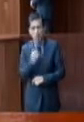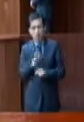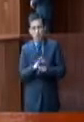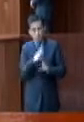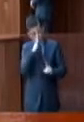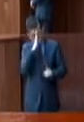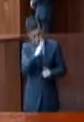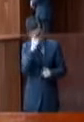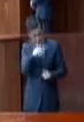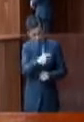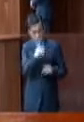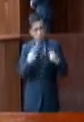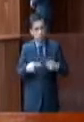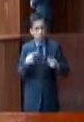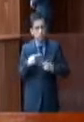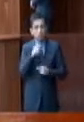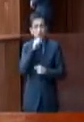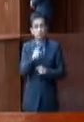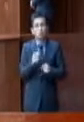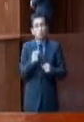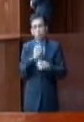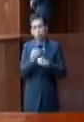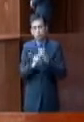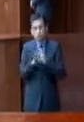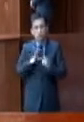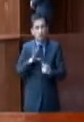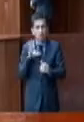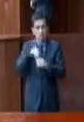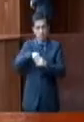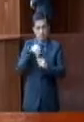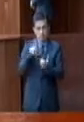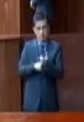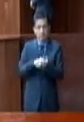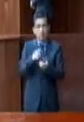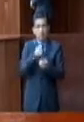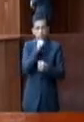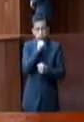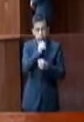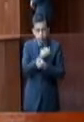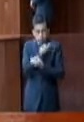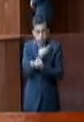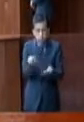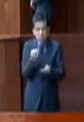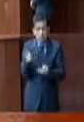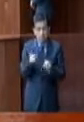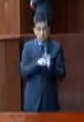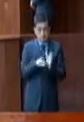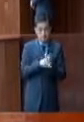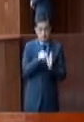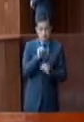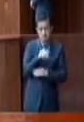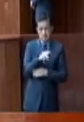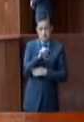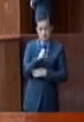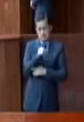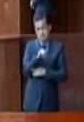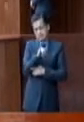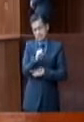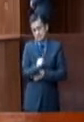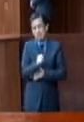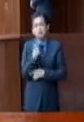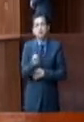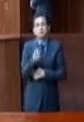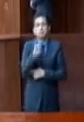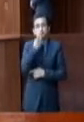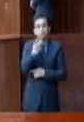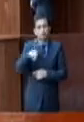sin embargo más allá del contenido y partiendo la perspectiva de la empresa asociación periodística síntesis editora del diario síntesis la